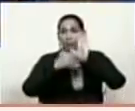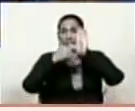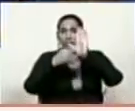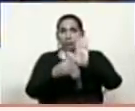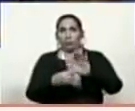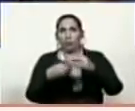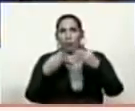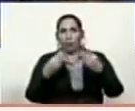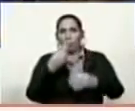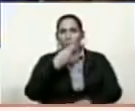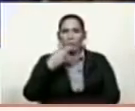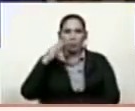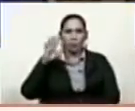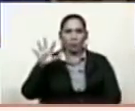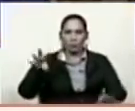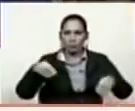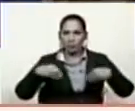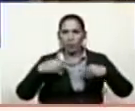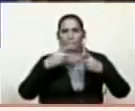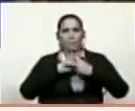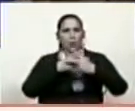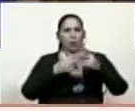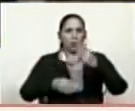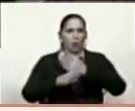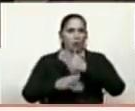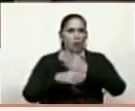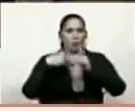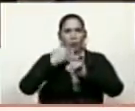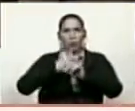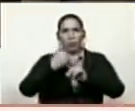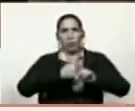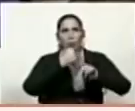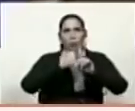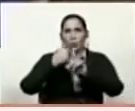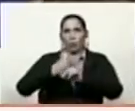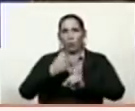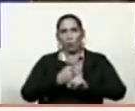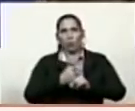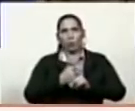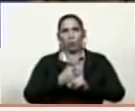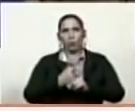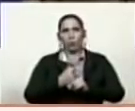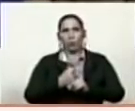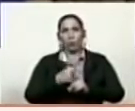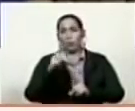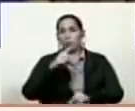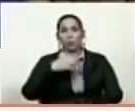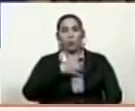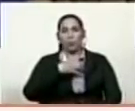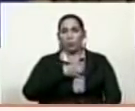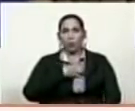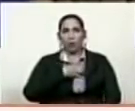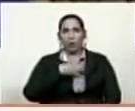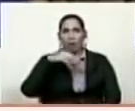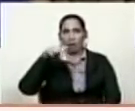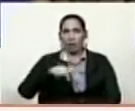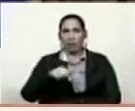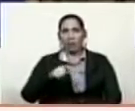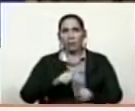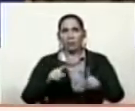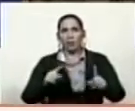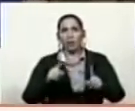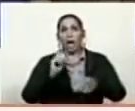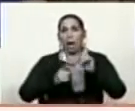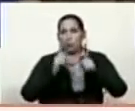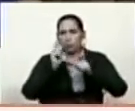su compromiso, su voluntad de continuar en la lucha, y además el homenaje a las víctimas que no pueden estar aquí porque ofrendaron sus vidas. A unos